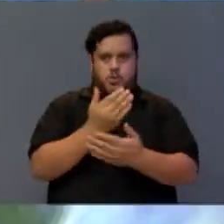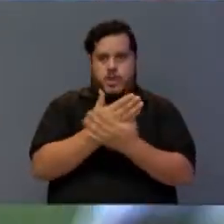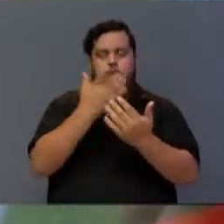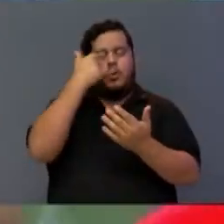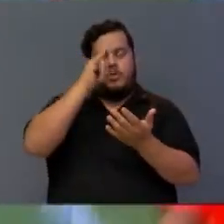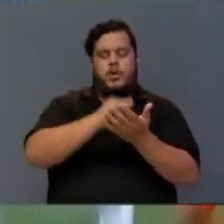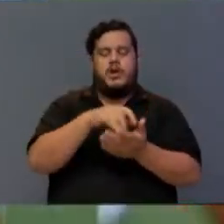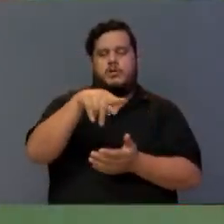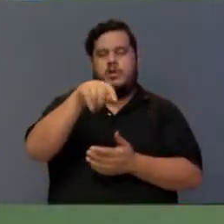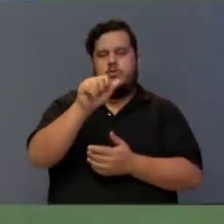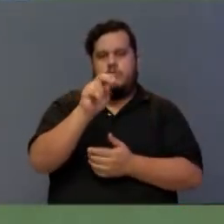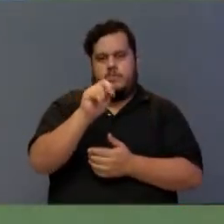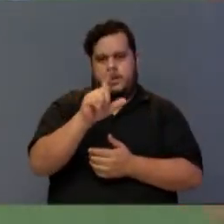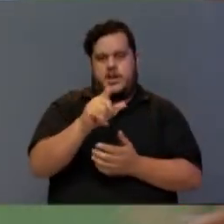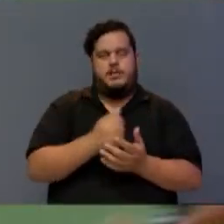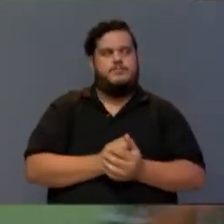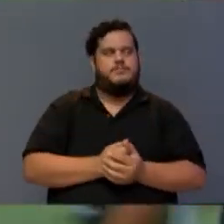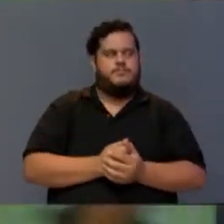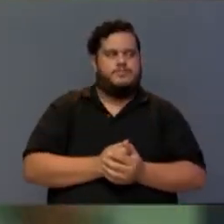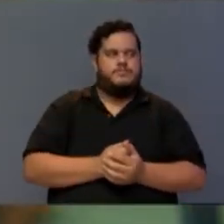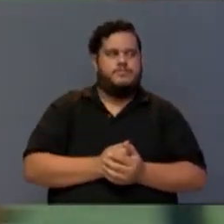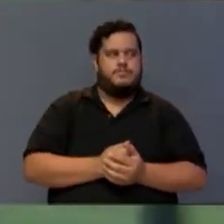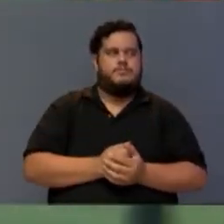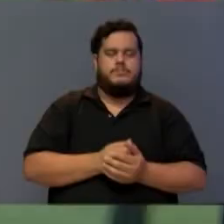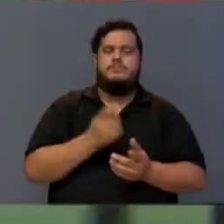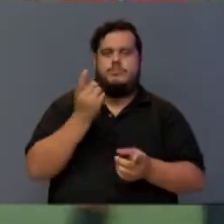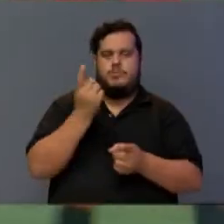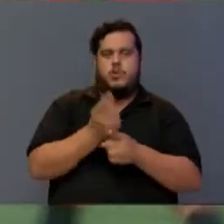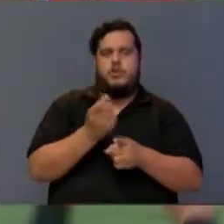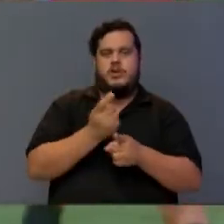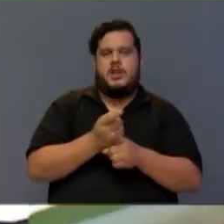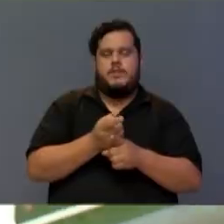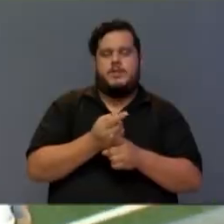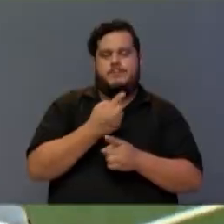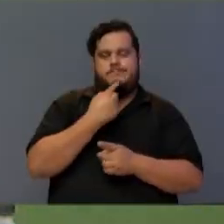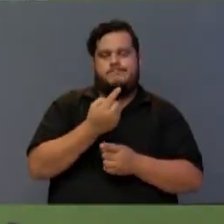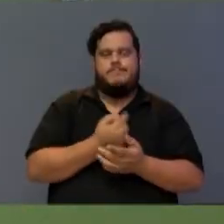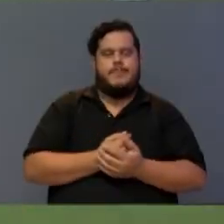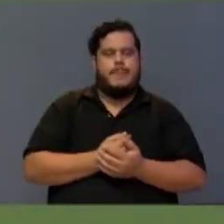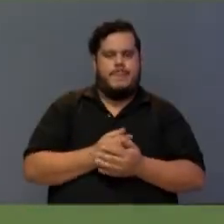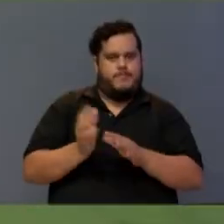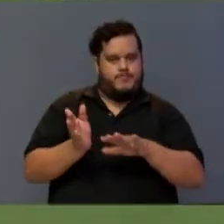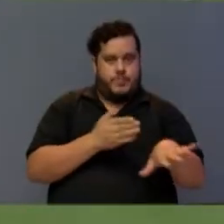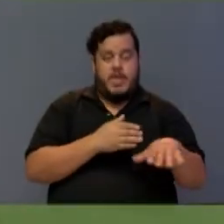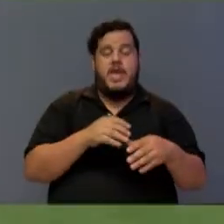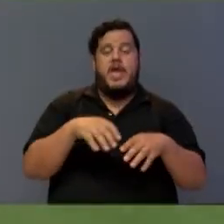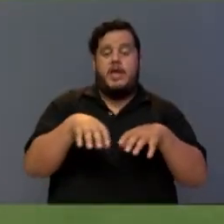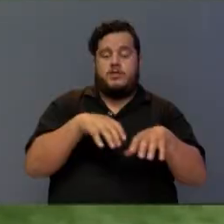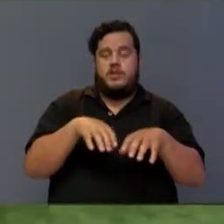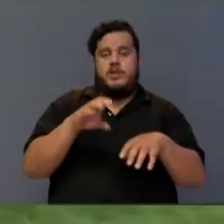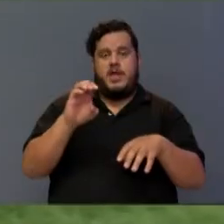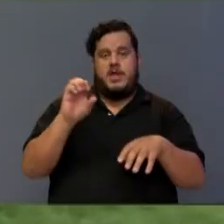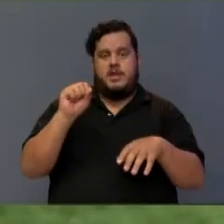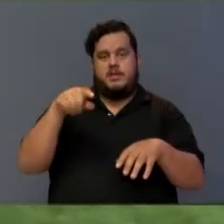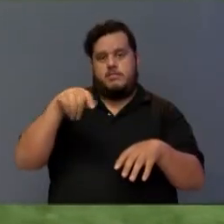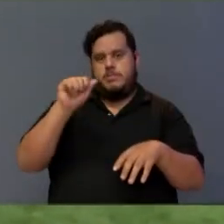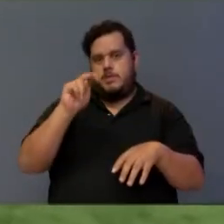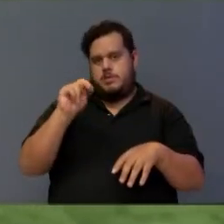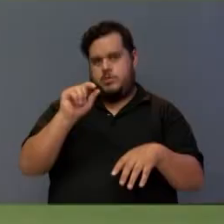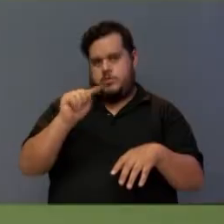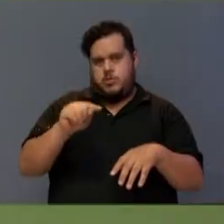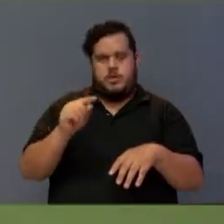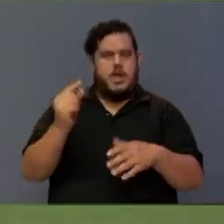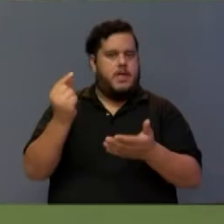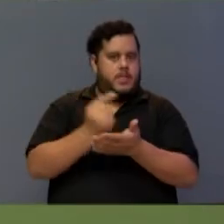final está decretada correctamente en la acción del jugador espinoza del equipo de guadalupe